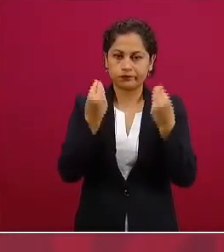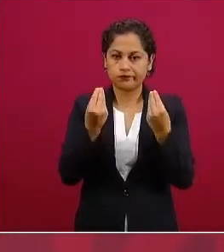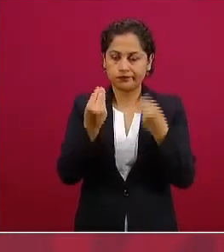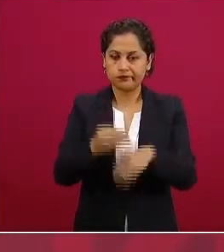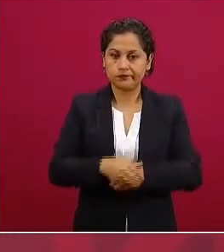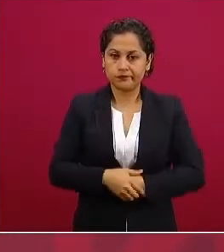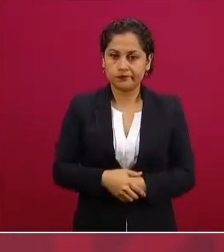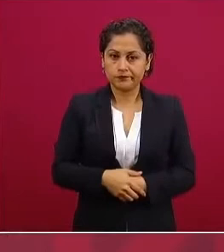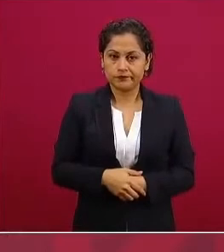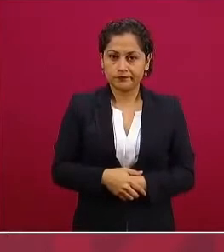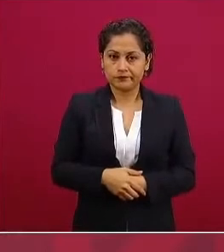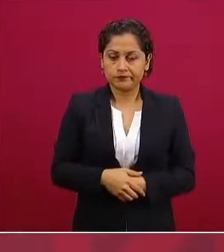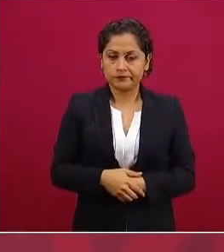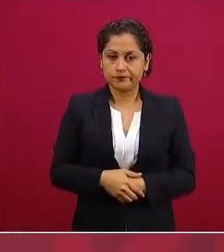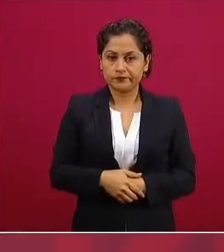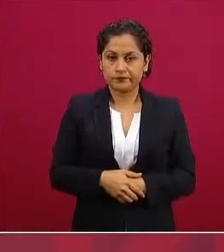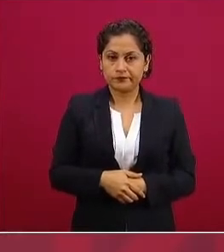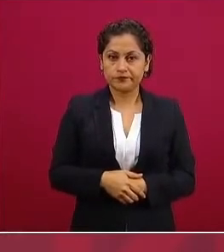y